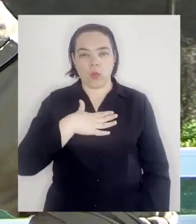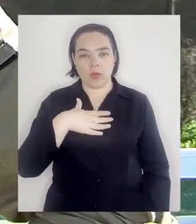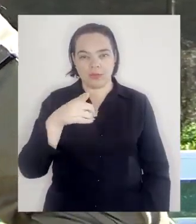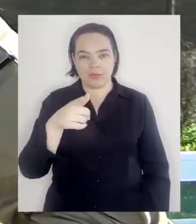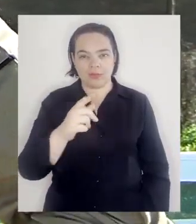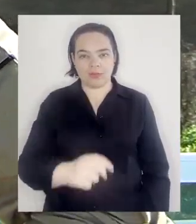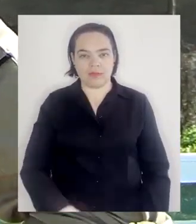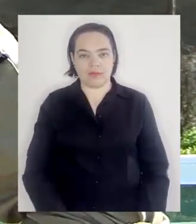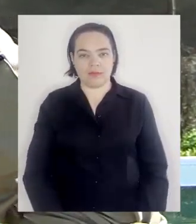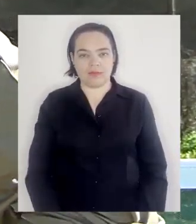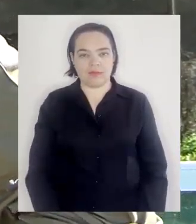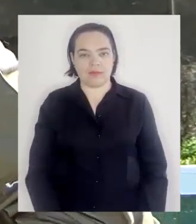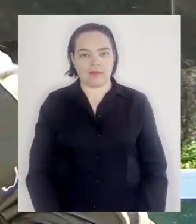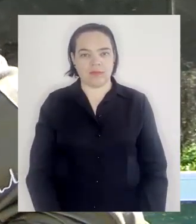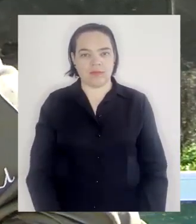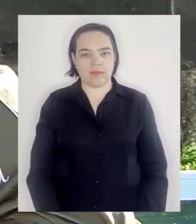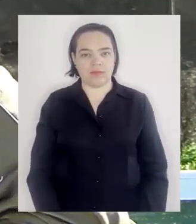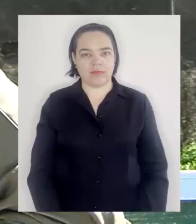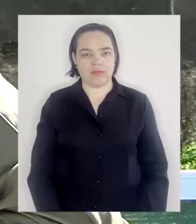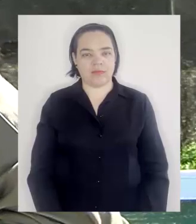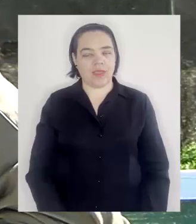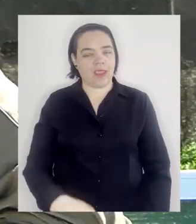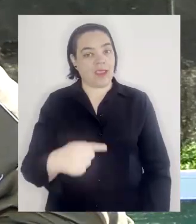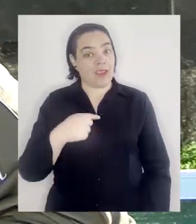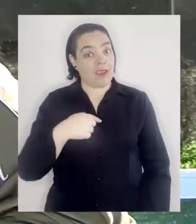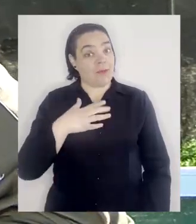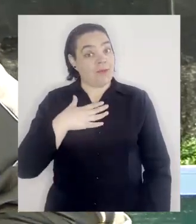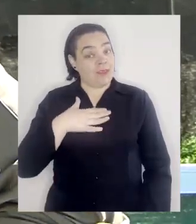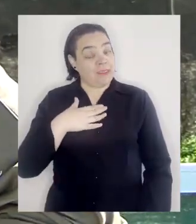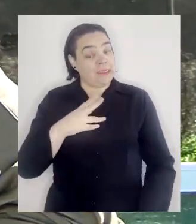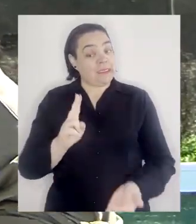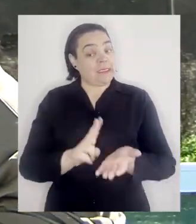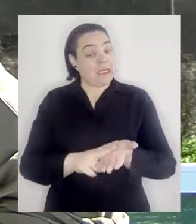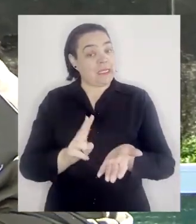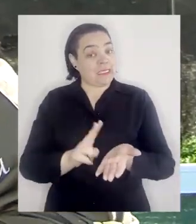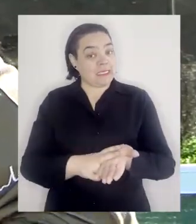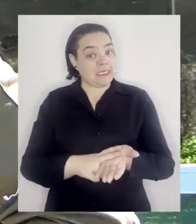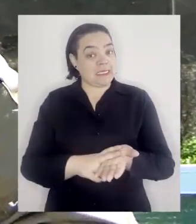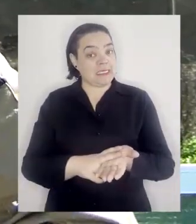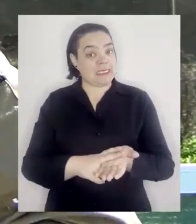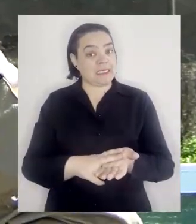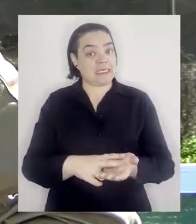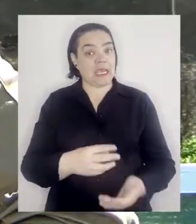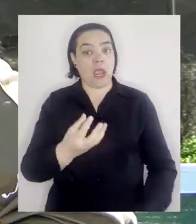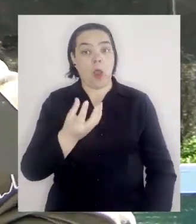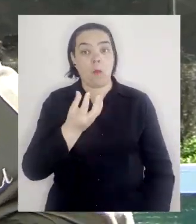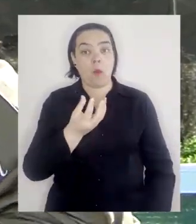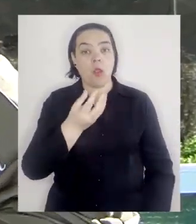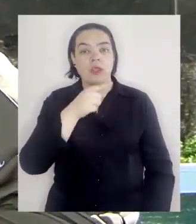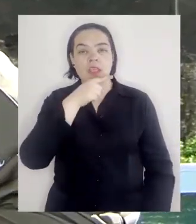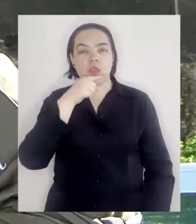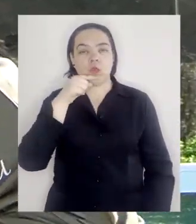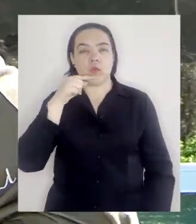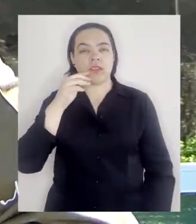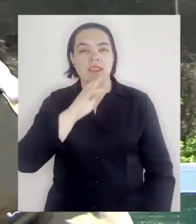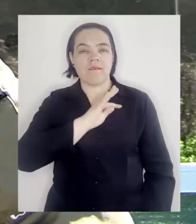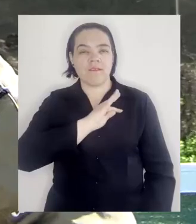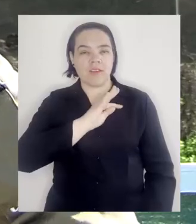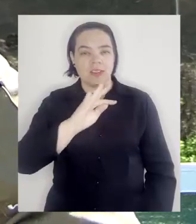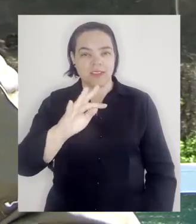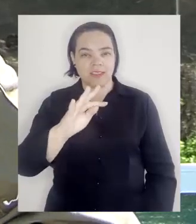La verdad, soy mucho más postre francés. La crème brûlée, les profiteroles, les